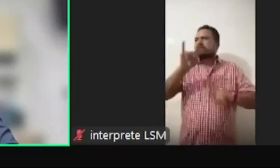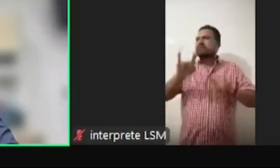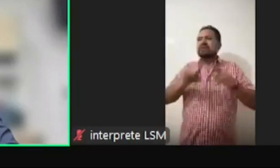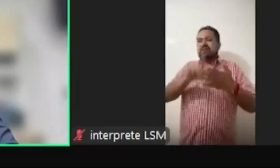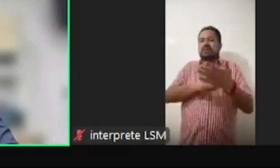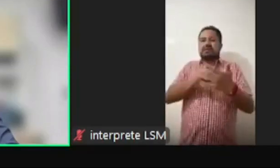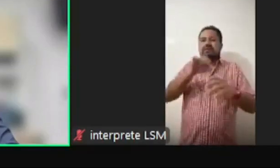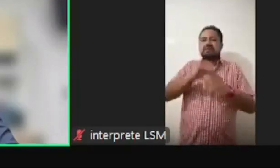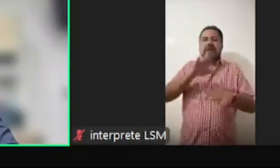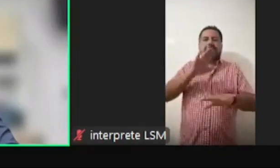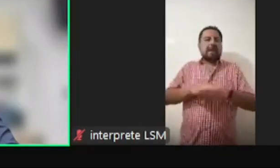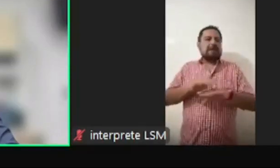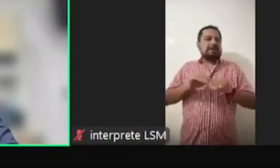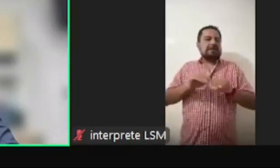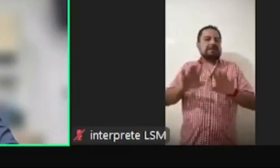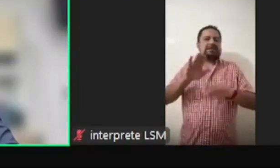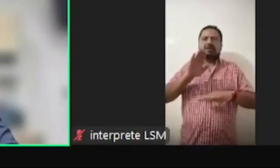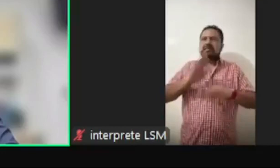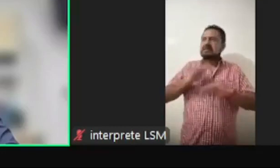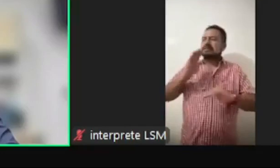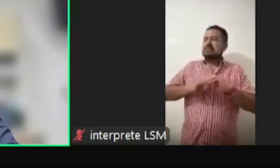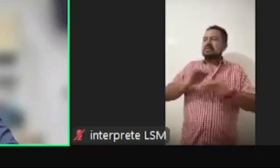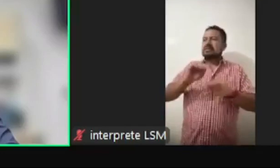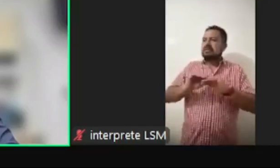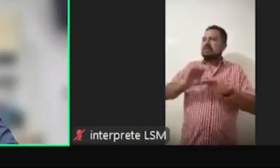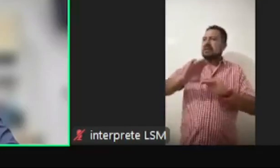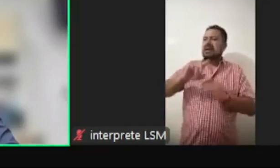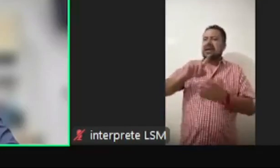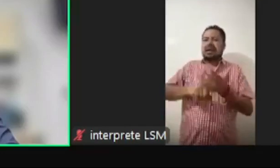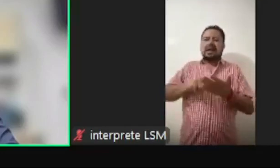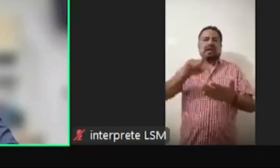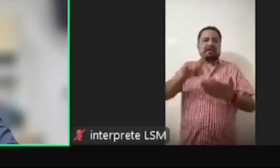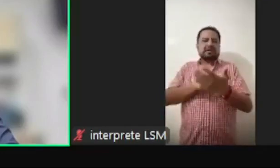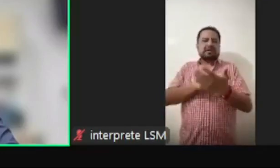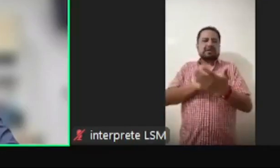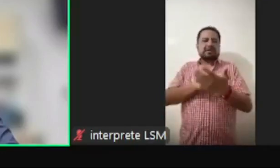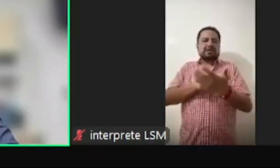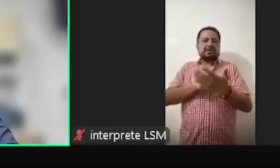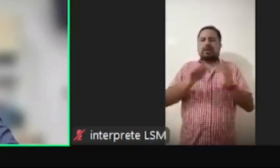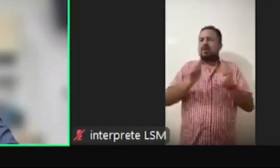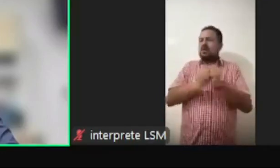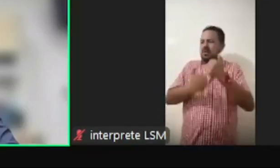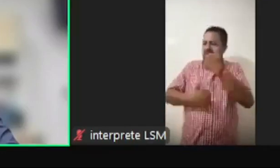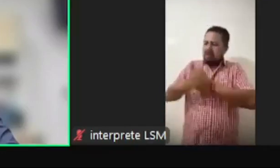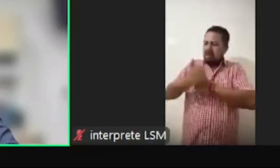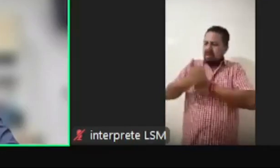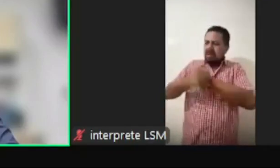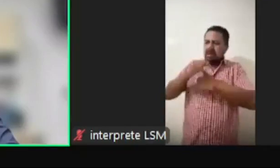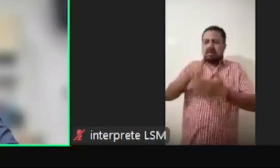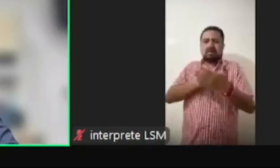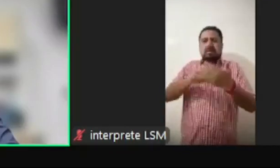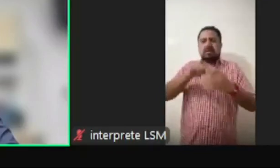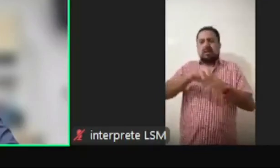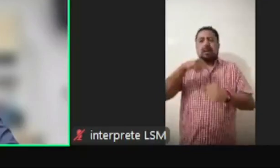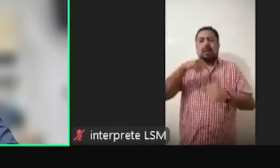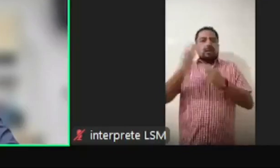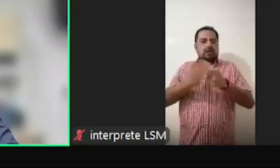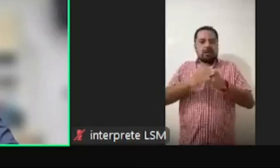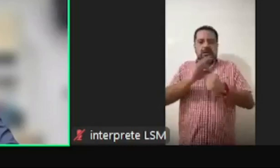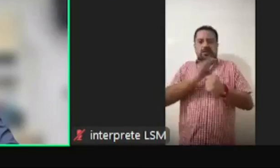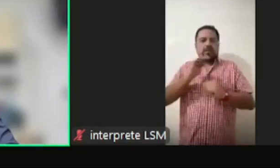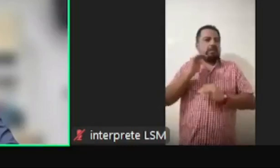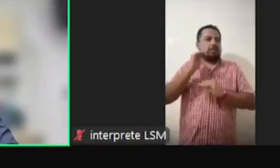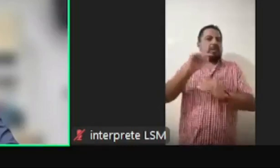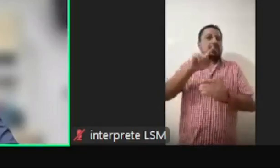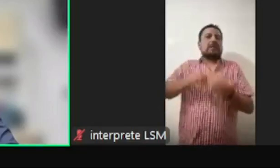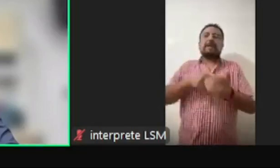un claro detrimento a los principios constitucionales y electorales de una contienda electoral que está próxima a realizarse, máximo que causan